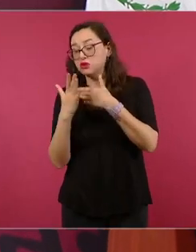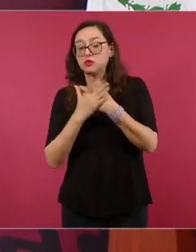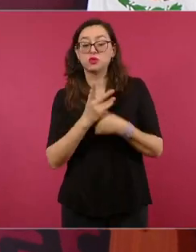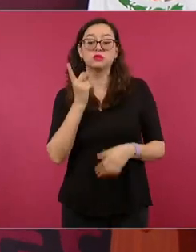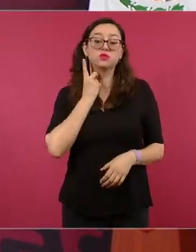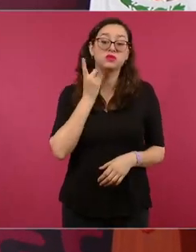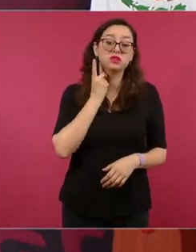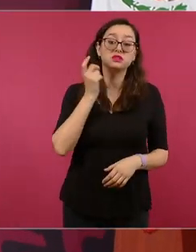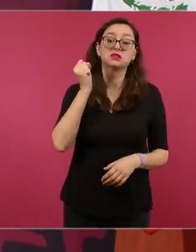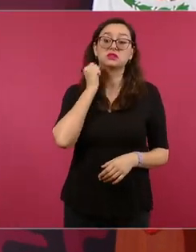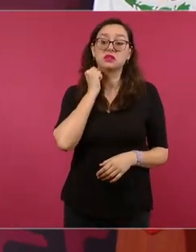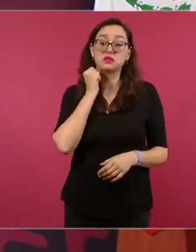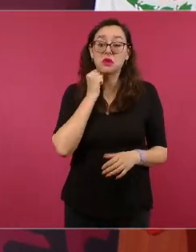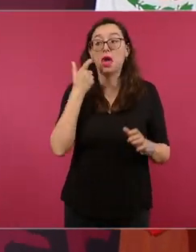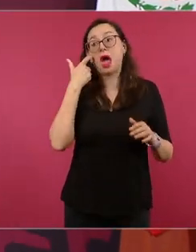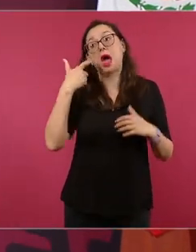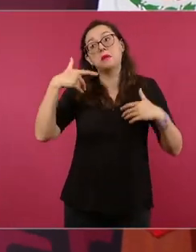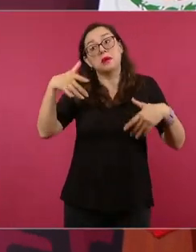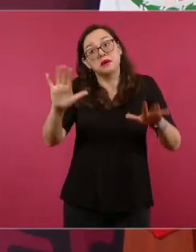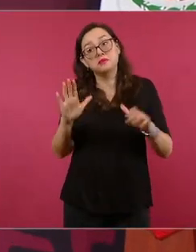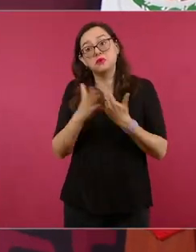Y ya piensan más